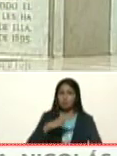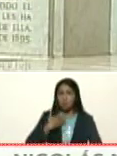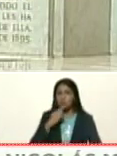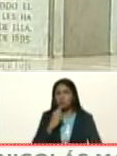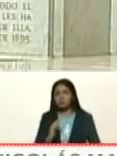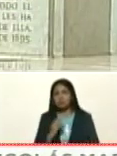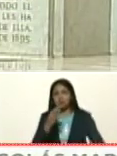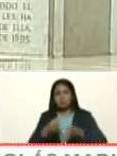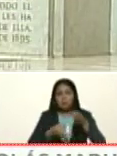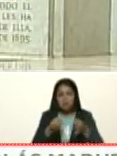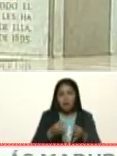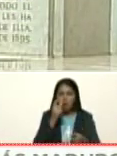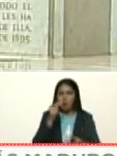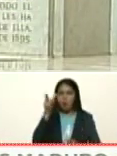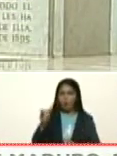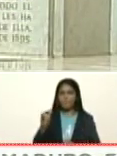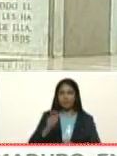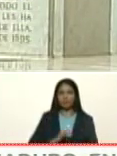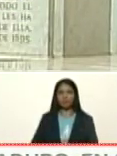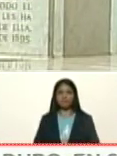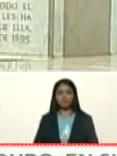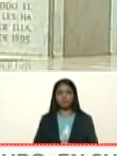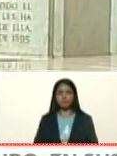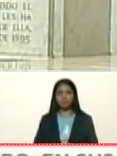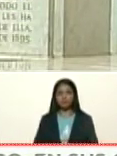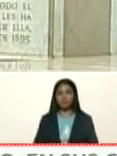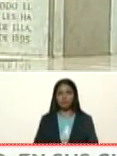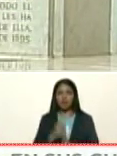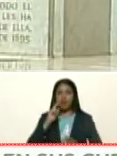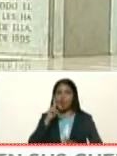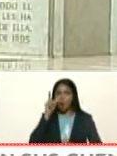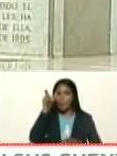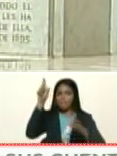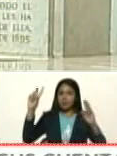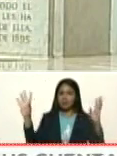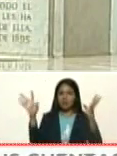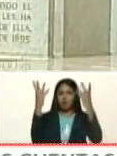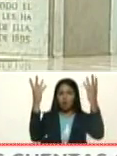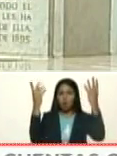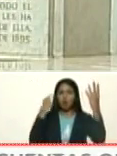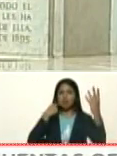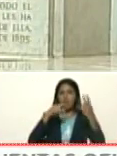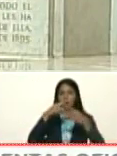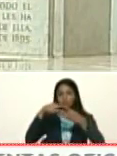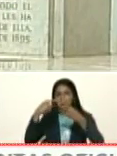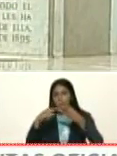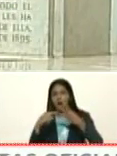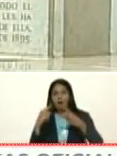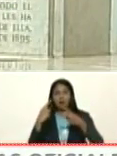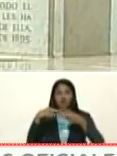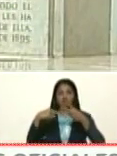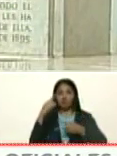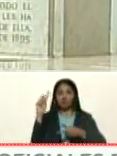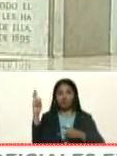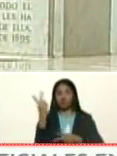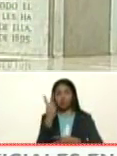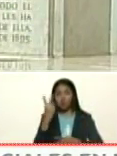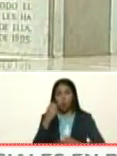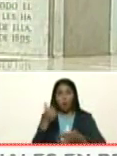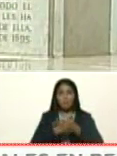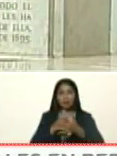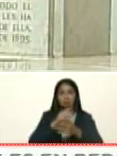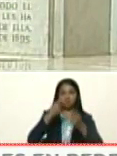hablar, el Santander de las glorias de Pantano de Vargas de Boyacá. Luego vino